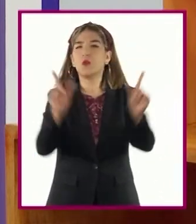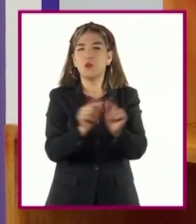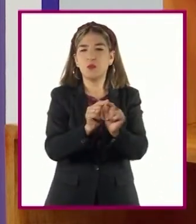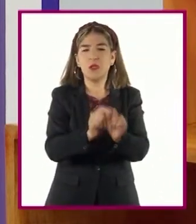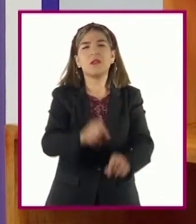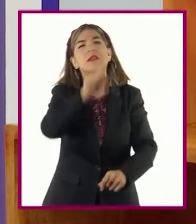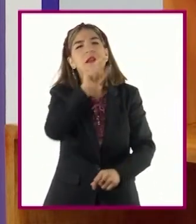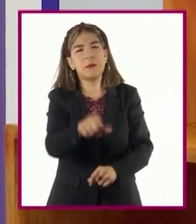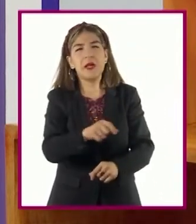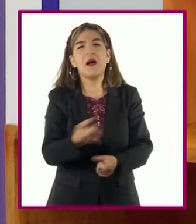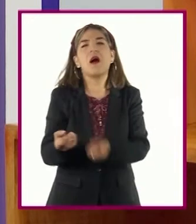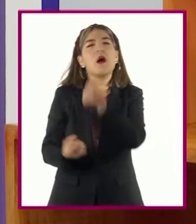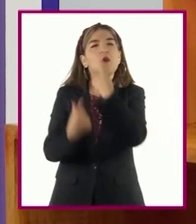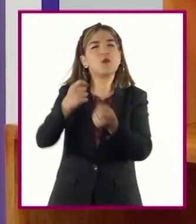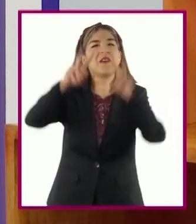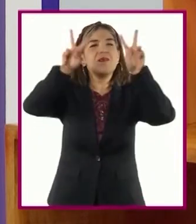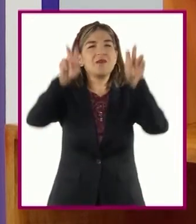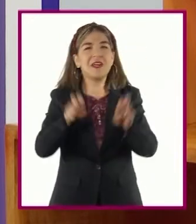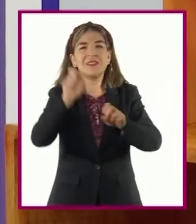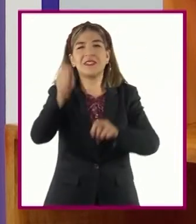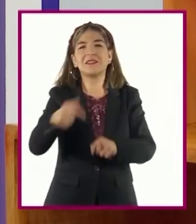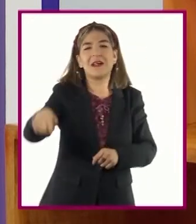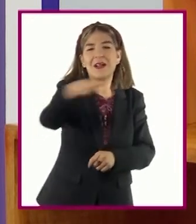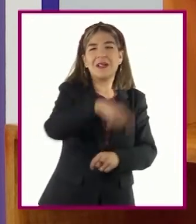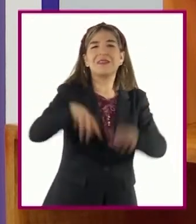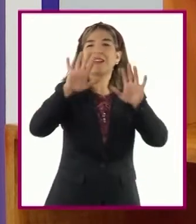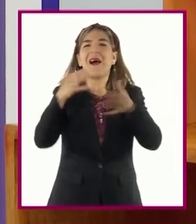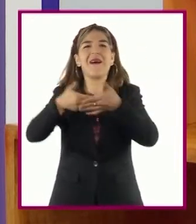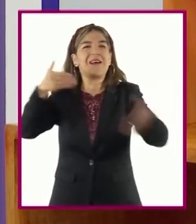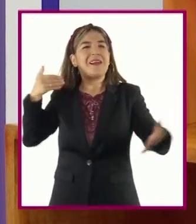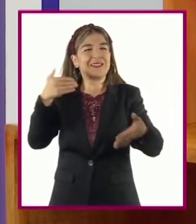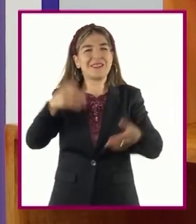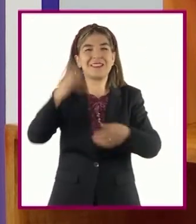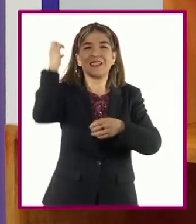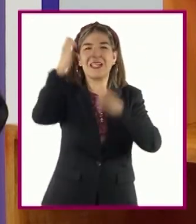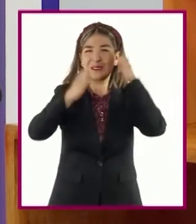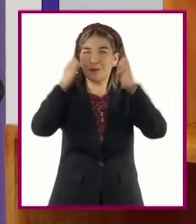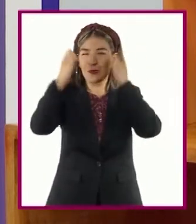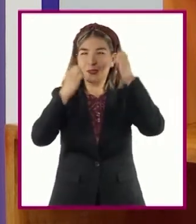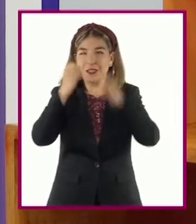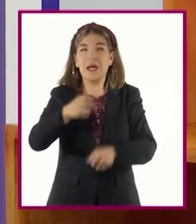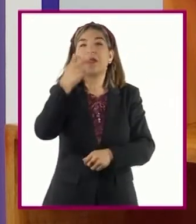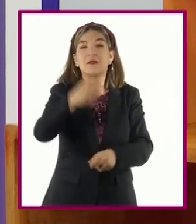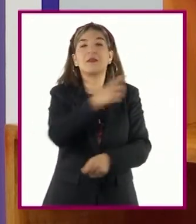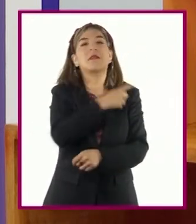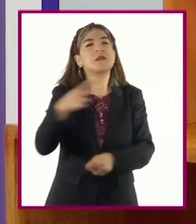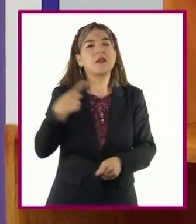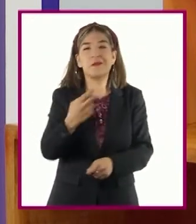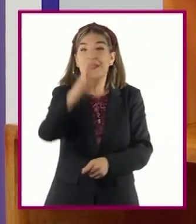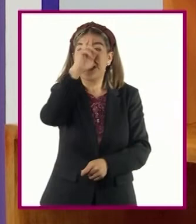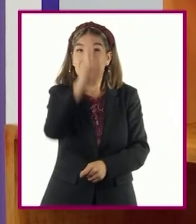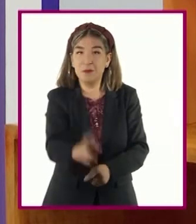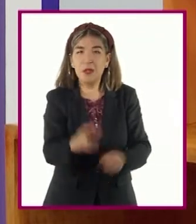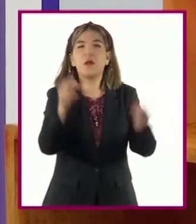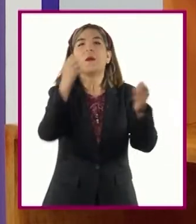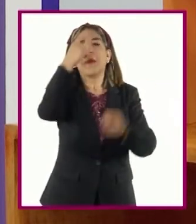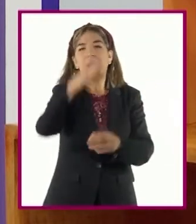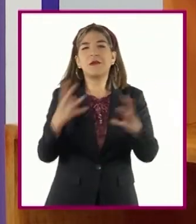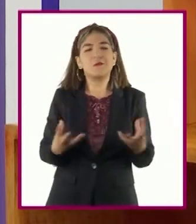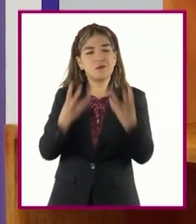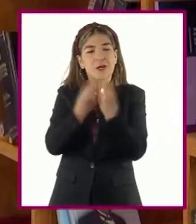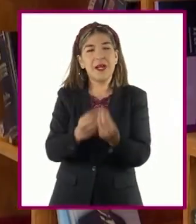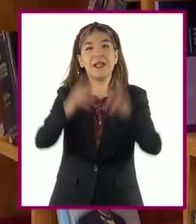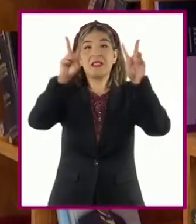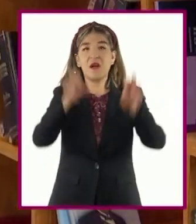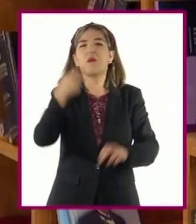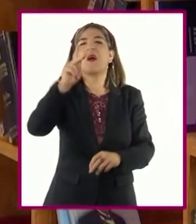mencionar algunas frases o citas de lo expuesto, siempre con respeto y para sumar al tema, pero no para